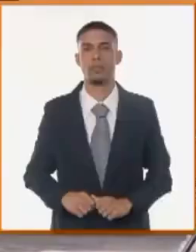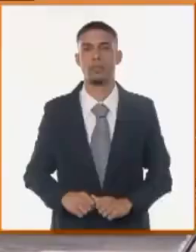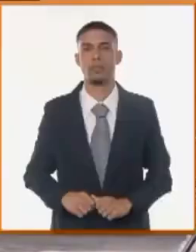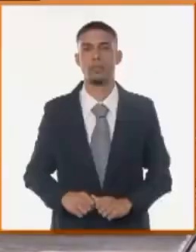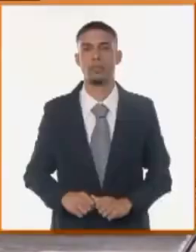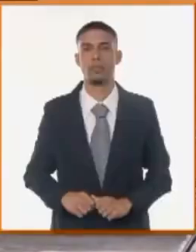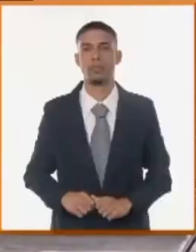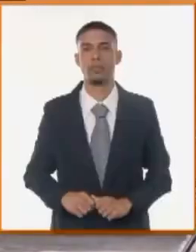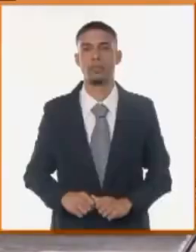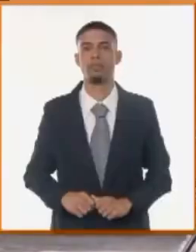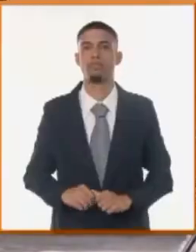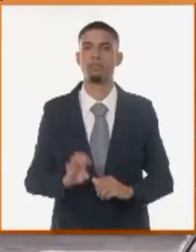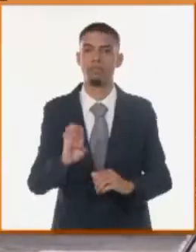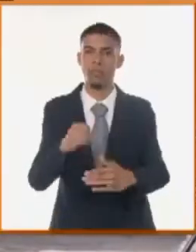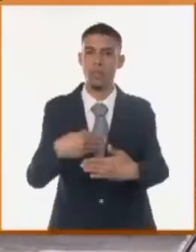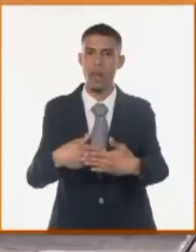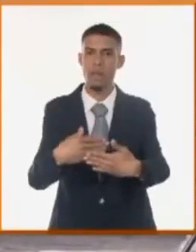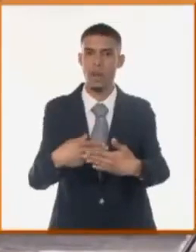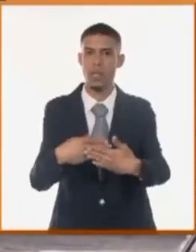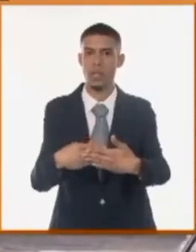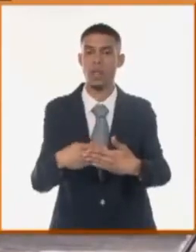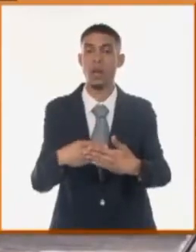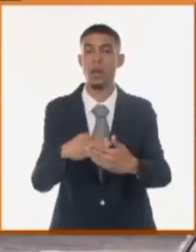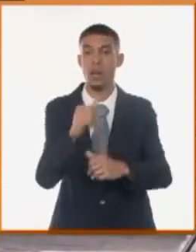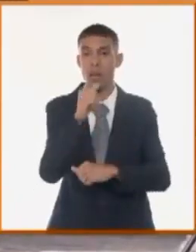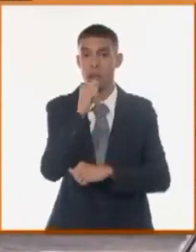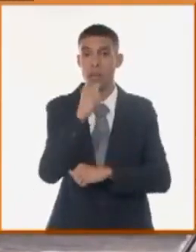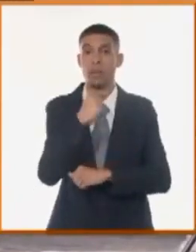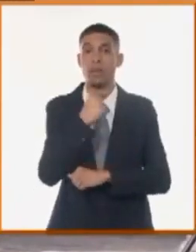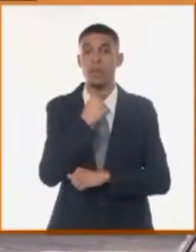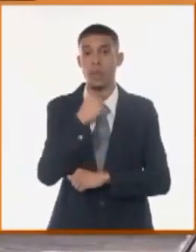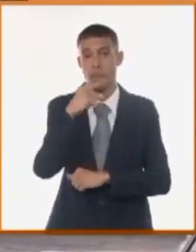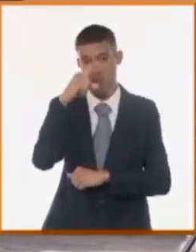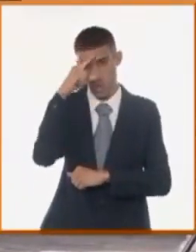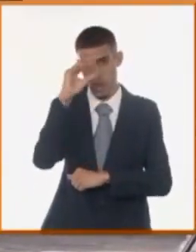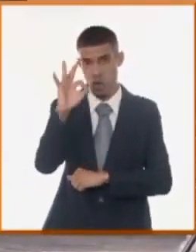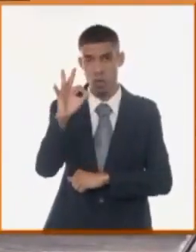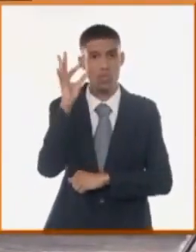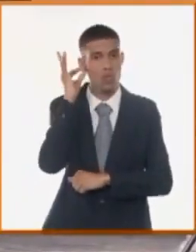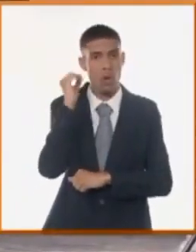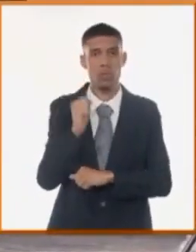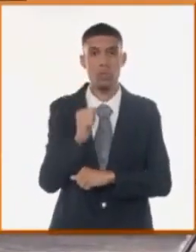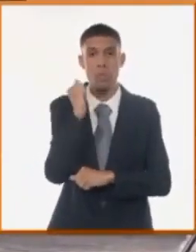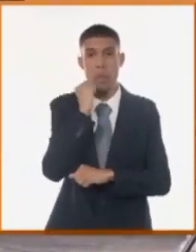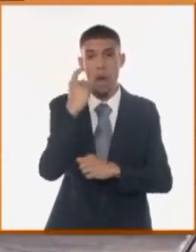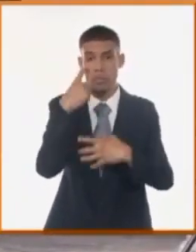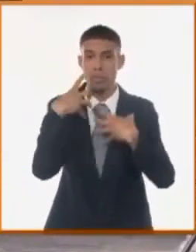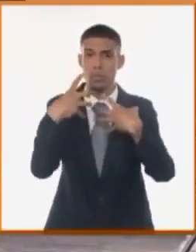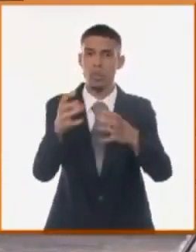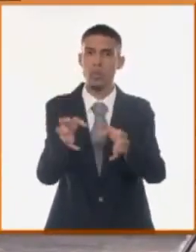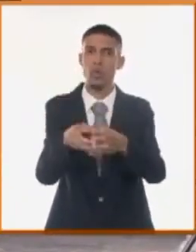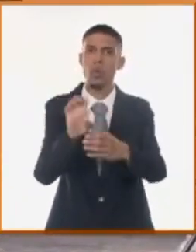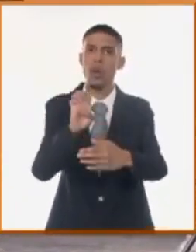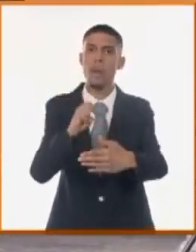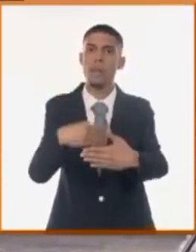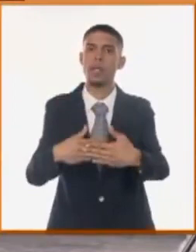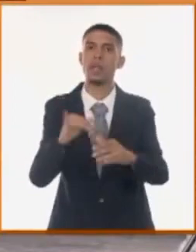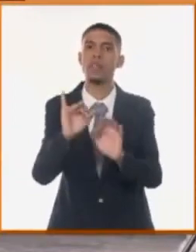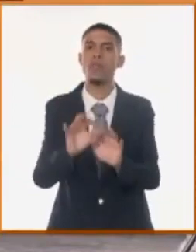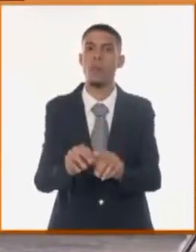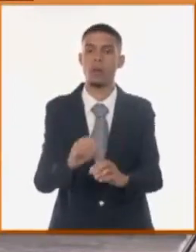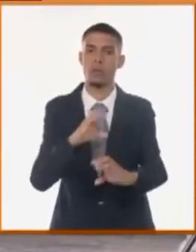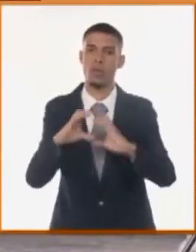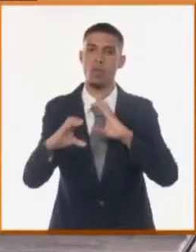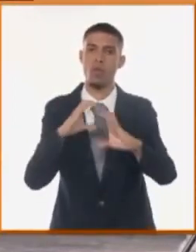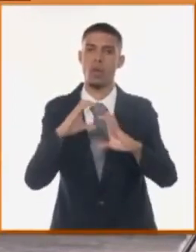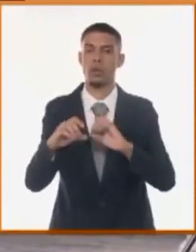Bueno, la empresa DeSoft es quizás una de las más conocidas del grupo empresarial de la informática y las comunicaciones,